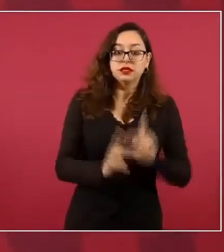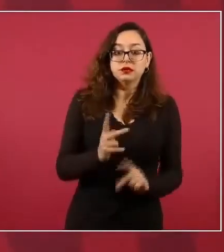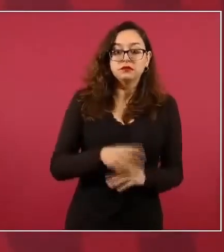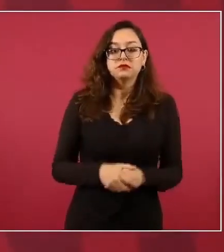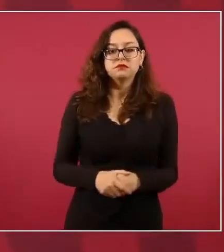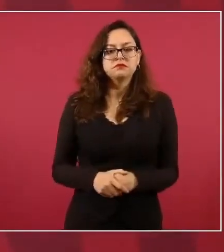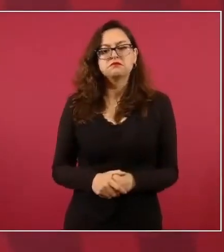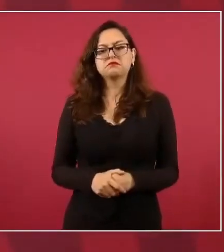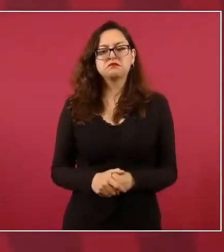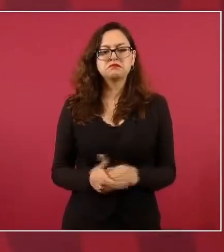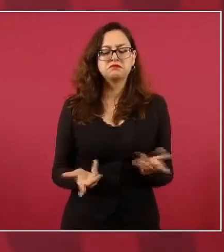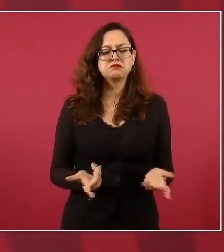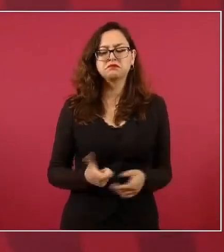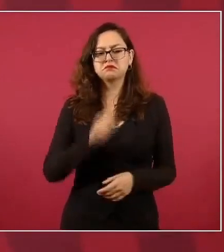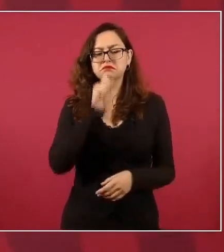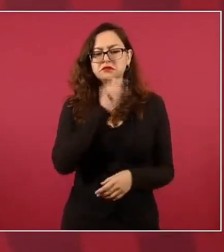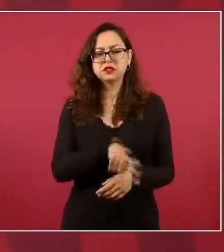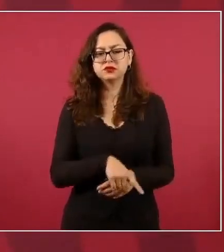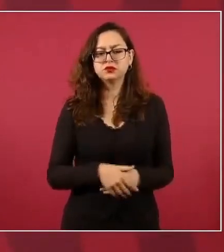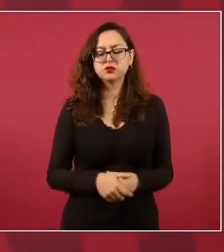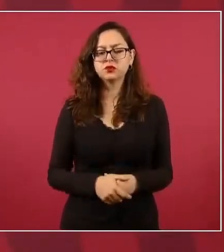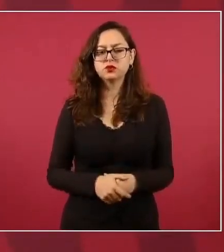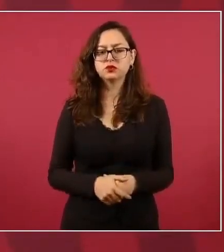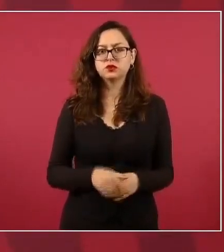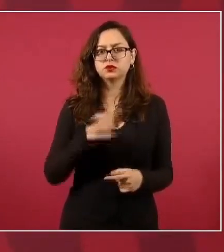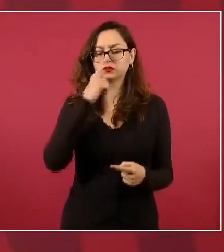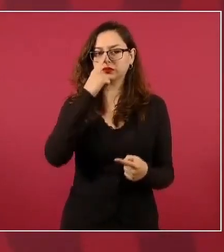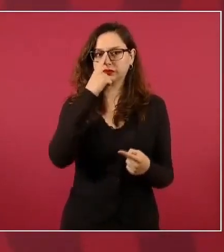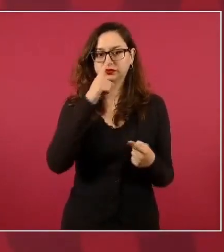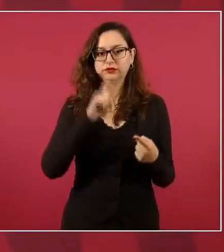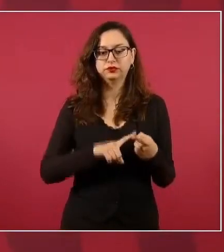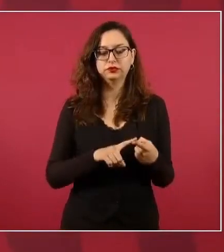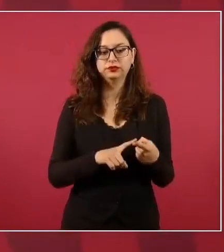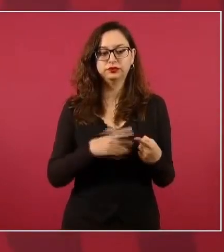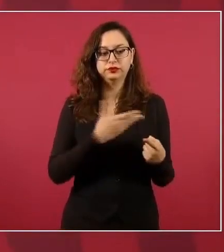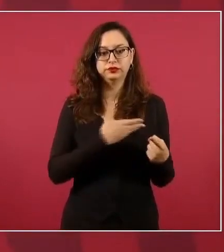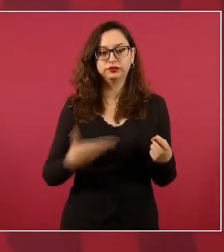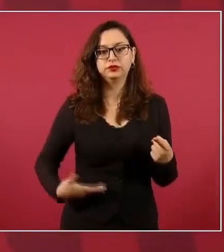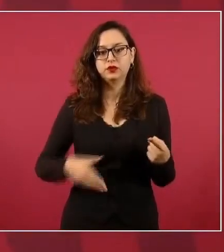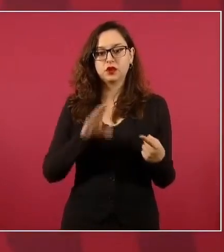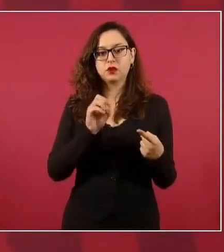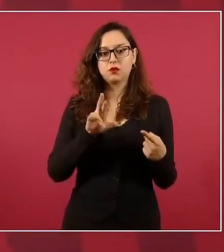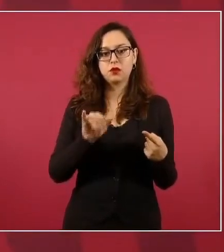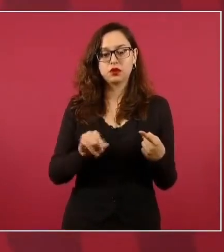No, los mismos. Viene el presidente Bori,